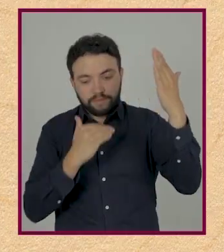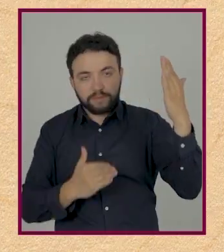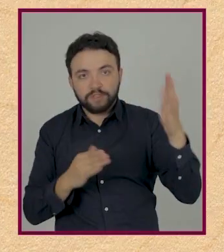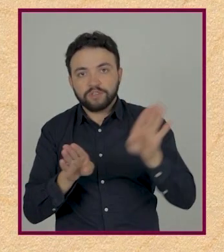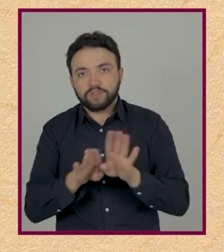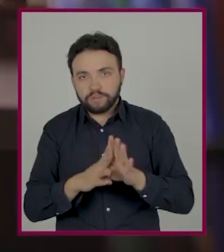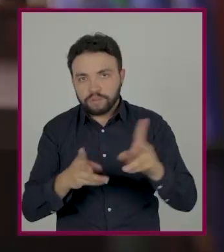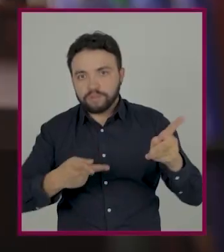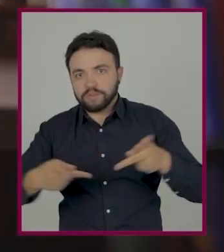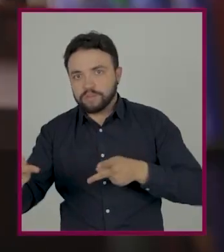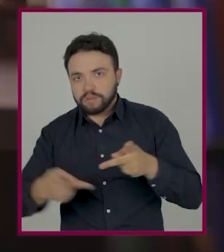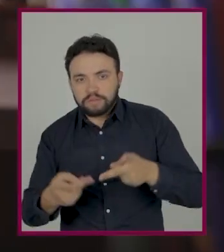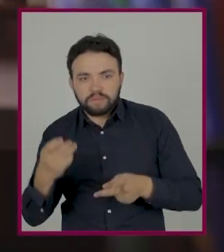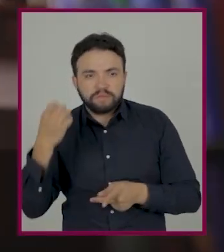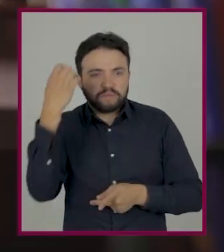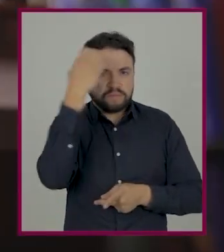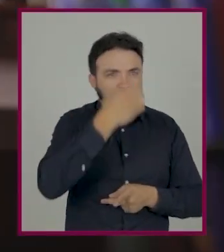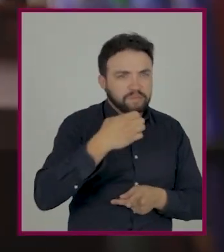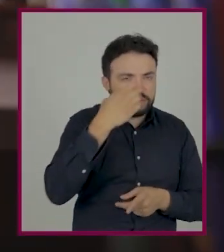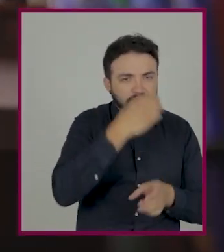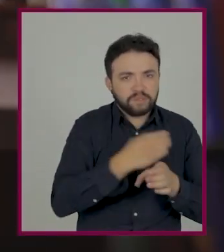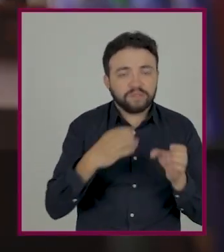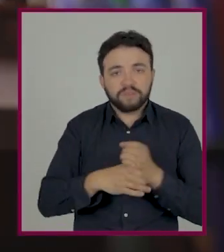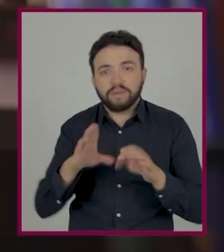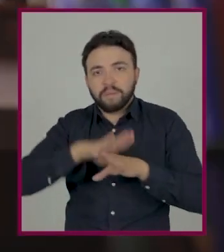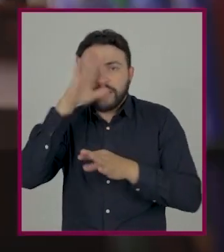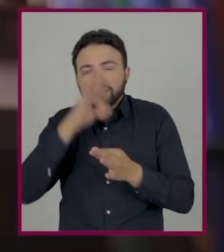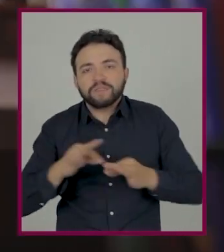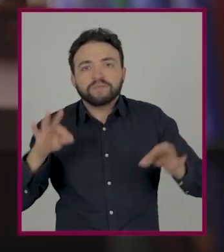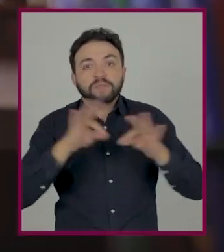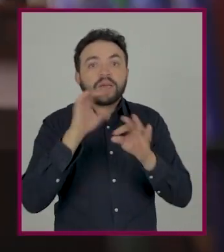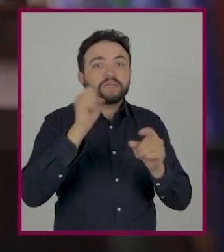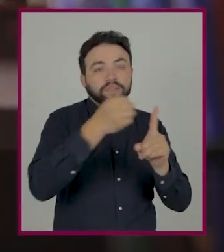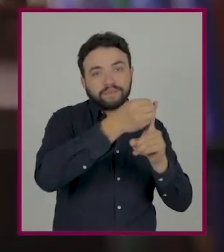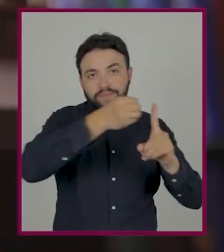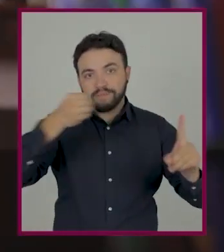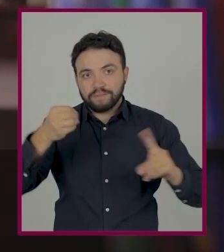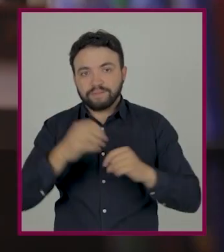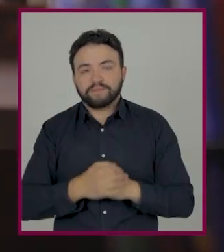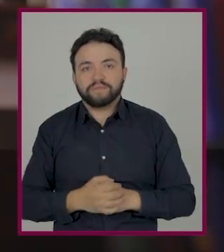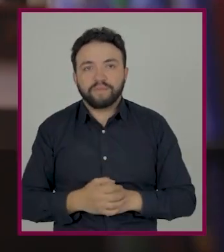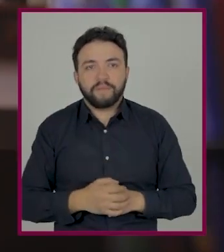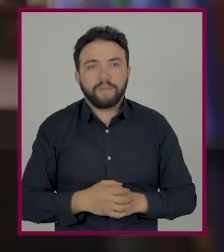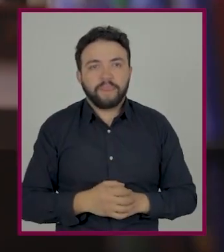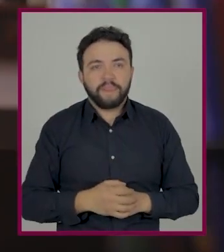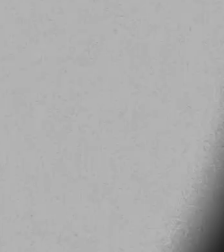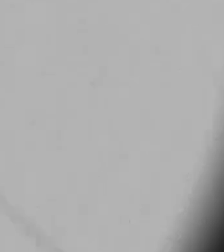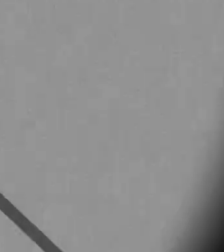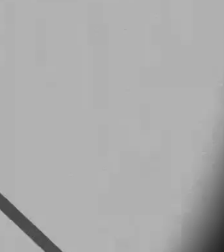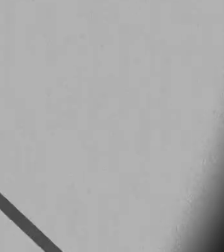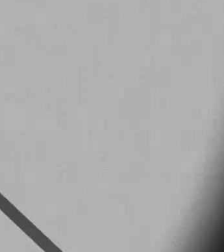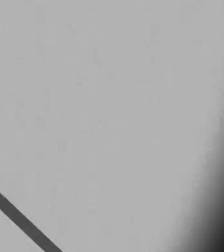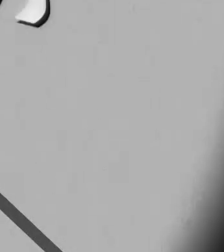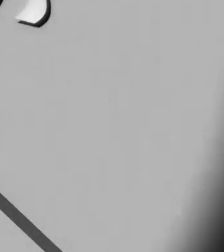El proceso de crear, discutir y evaluar un organizador gráfico es más importante que el organizador en sí.